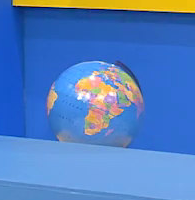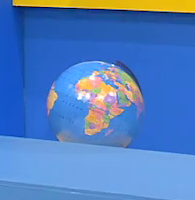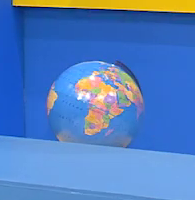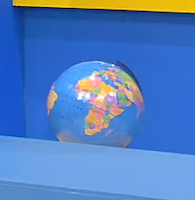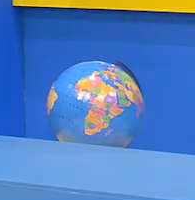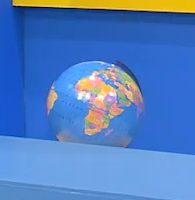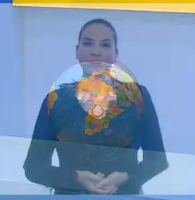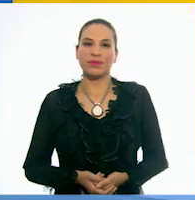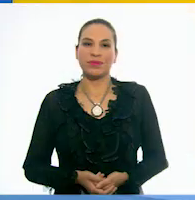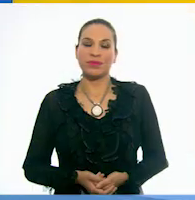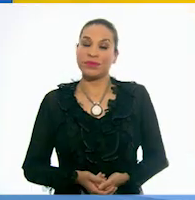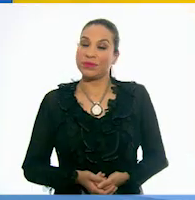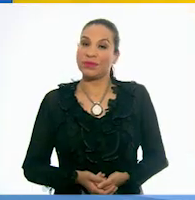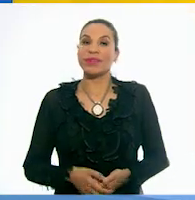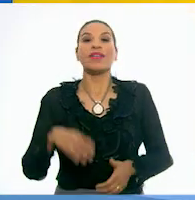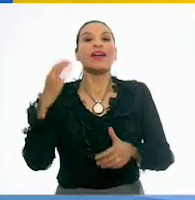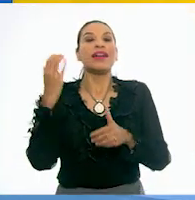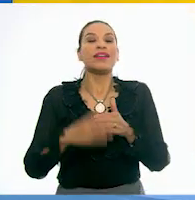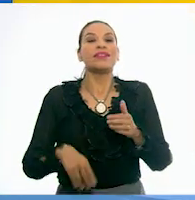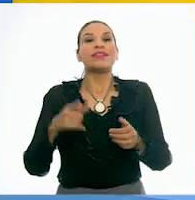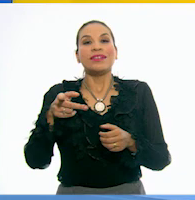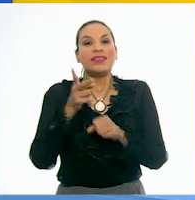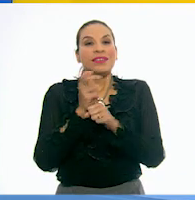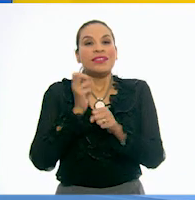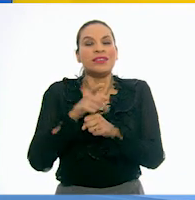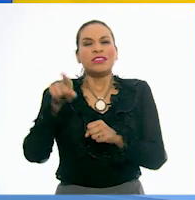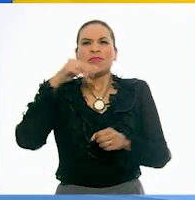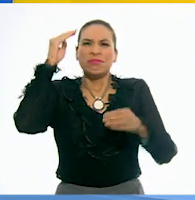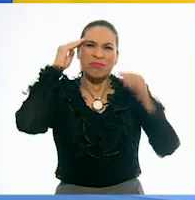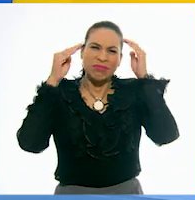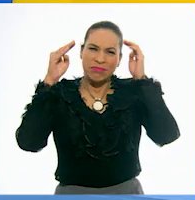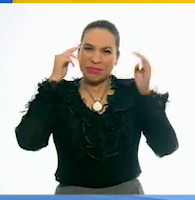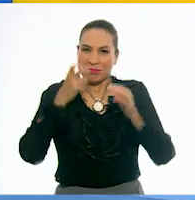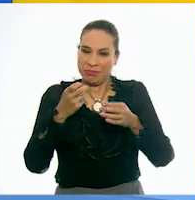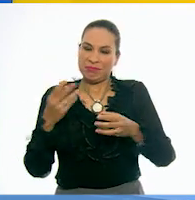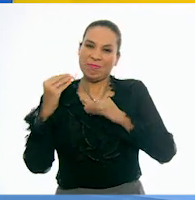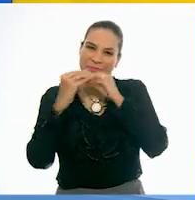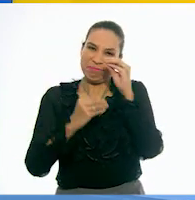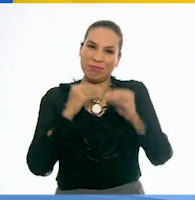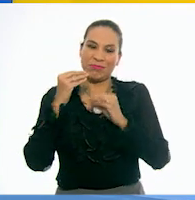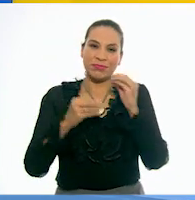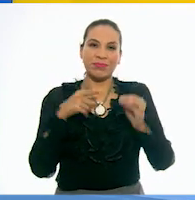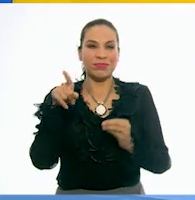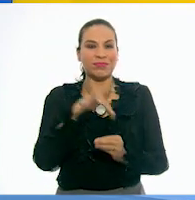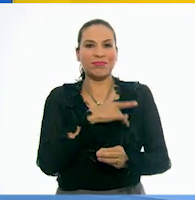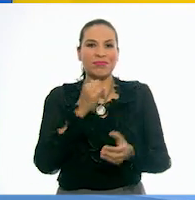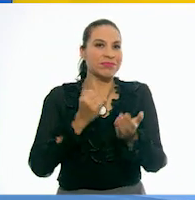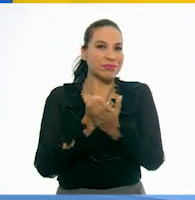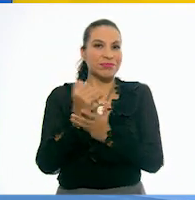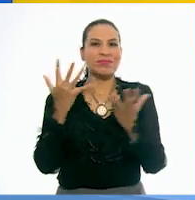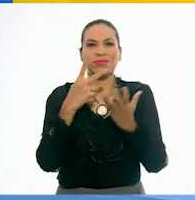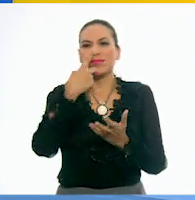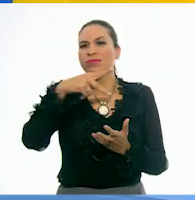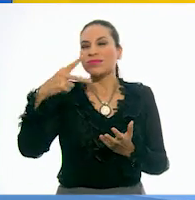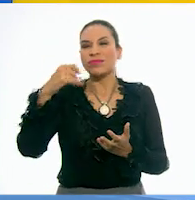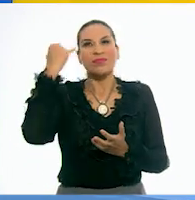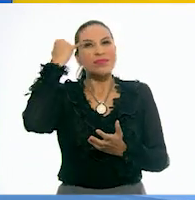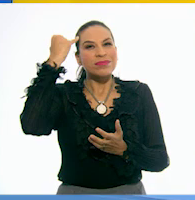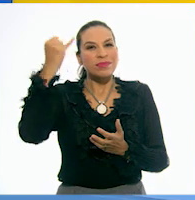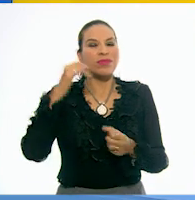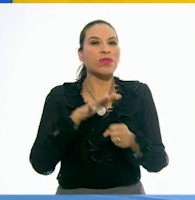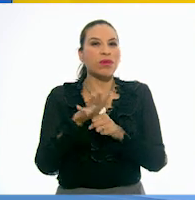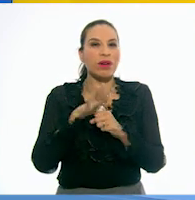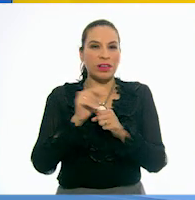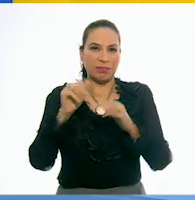Pues ahí lo tienen. Para terminar, les invitamos a que reflexionen sobre esta discusión y que se atrevan a construir su propio punto de vista